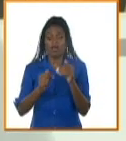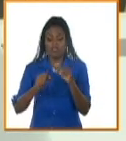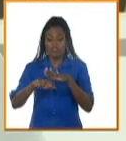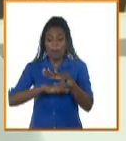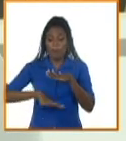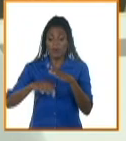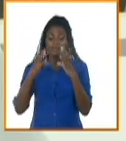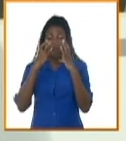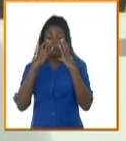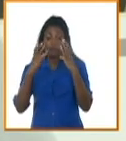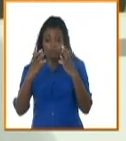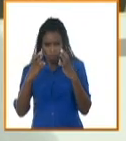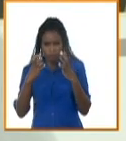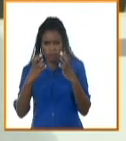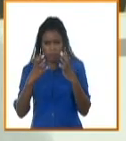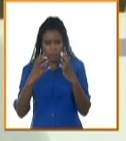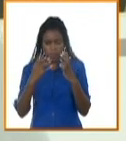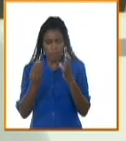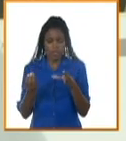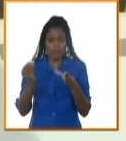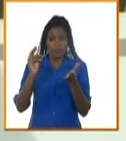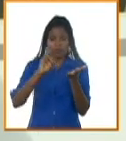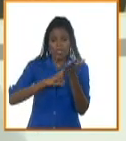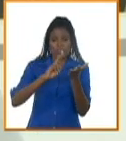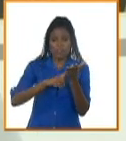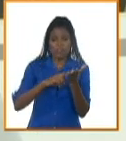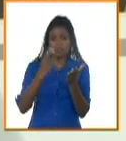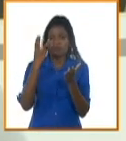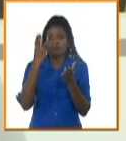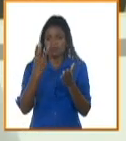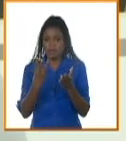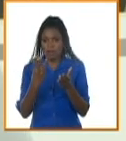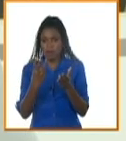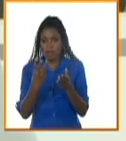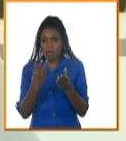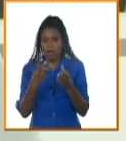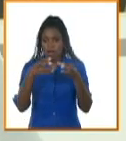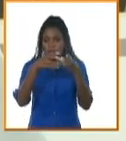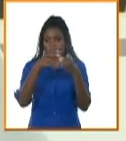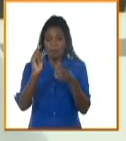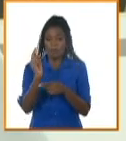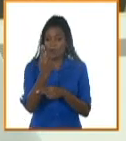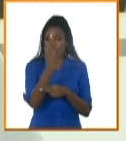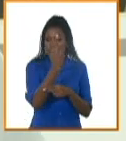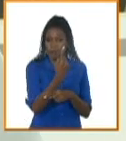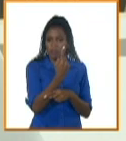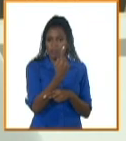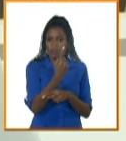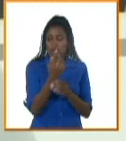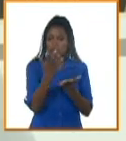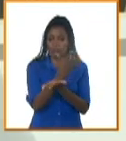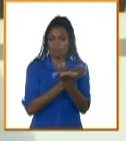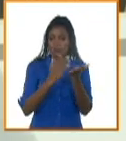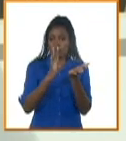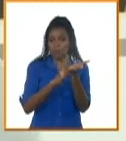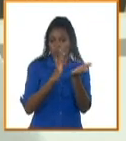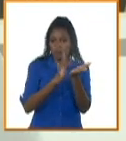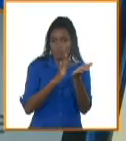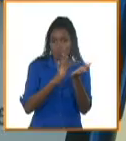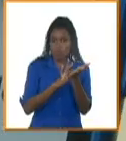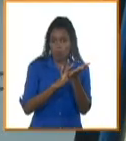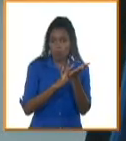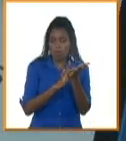fundamental asociado a las tres Pilares que tiene el comercio electrónico la primera es el el intercambio electrónico de datos